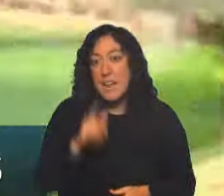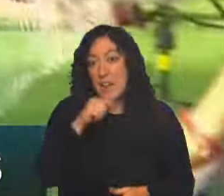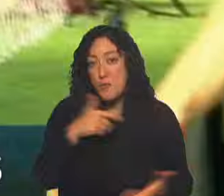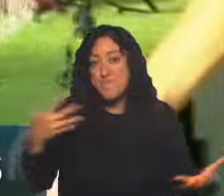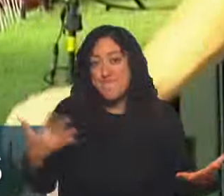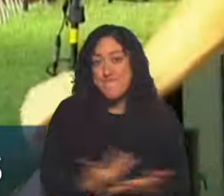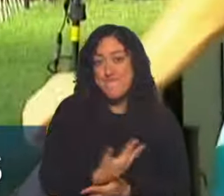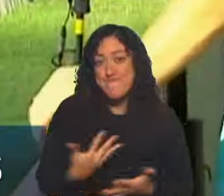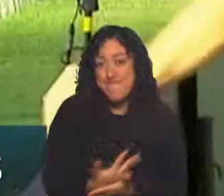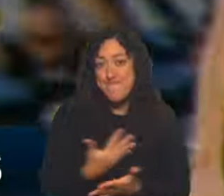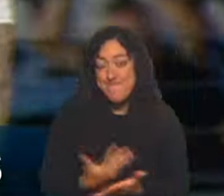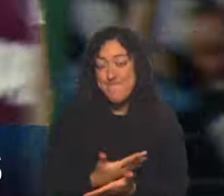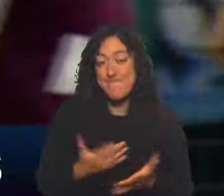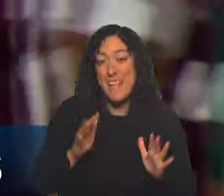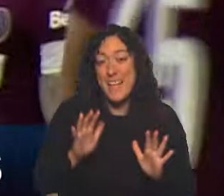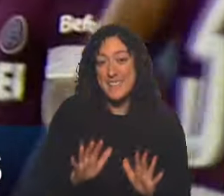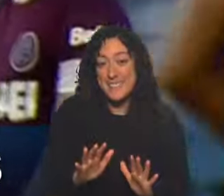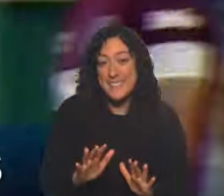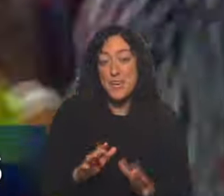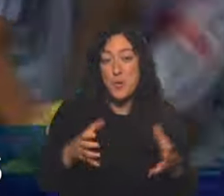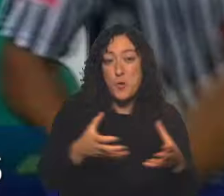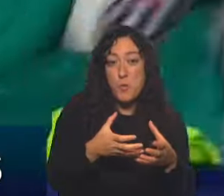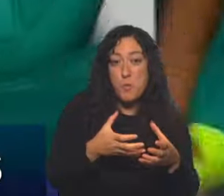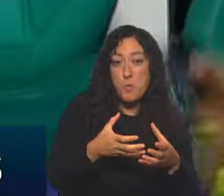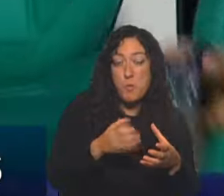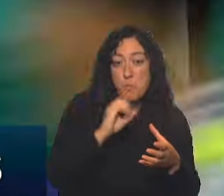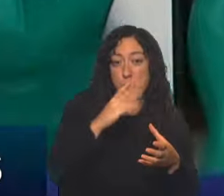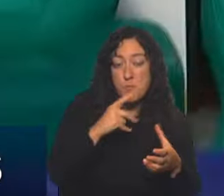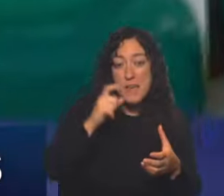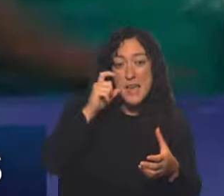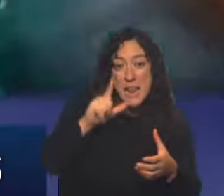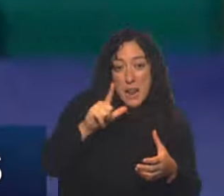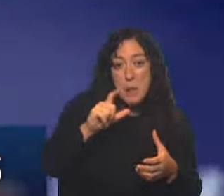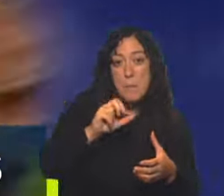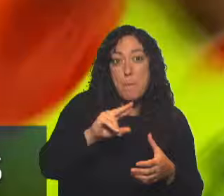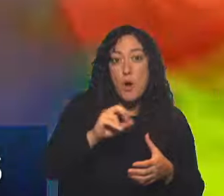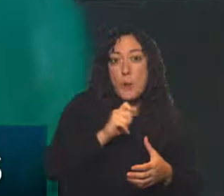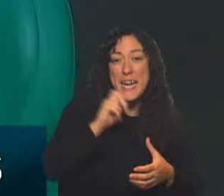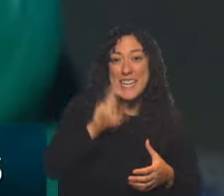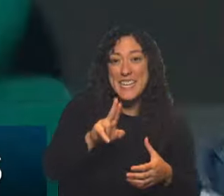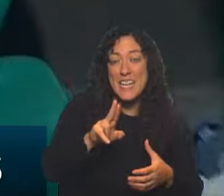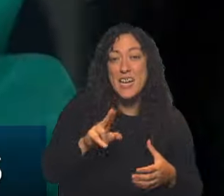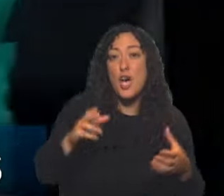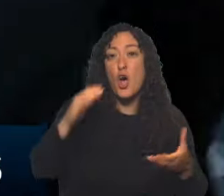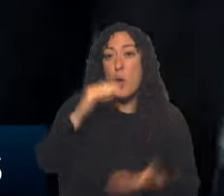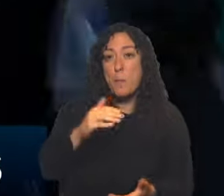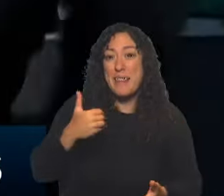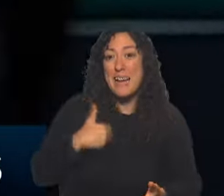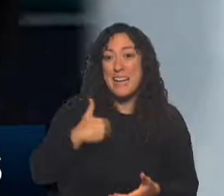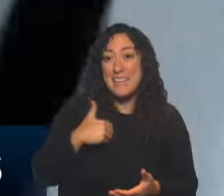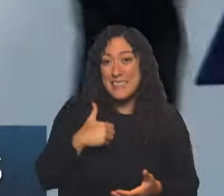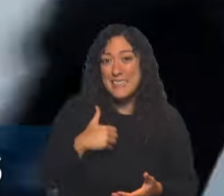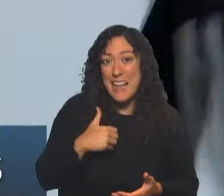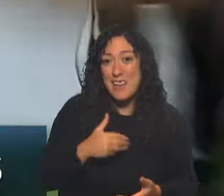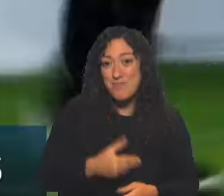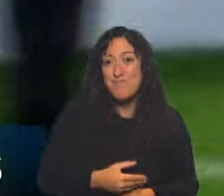Lanús, y de esta manera el Porvenir avanzó a los 16avos de final en la Copa Argentina para la jornada de